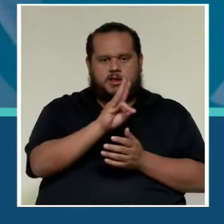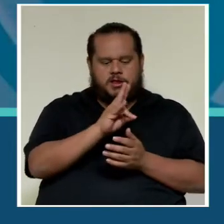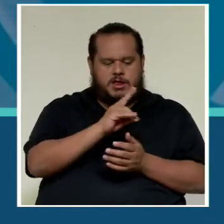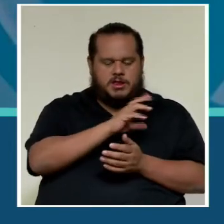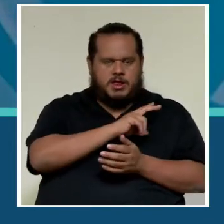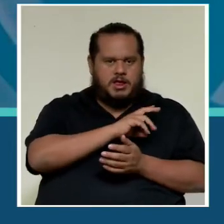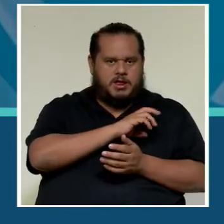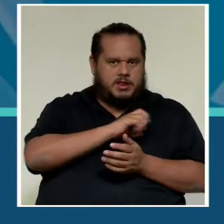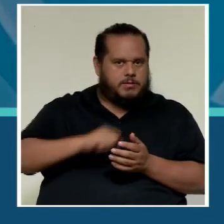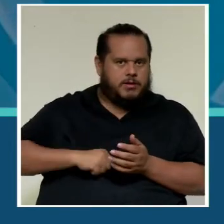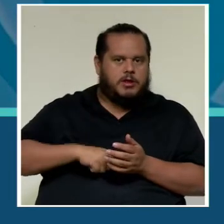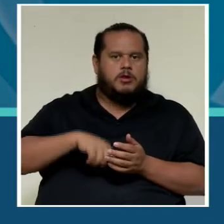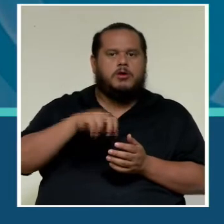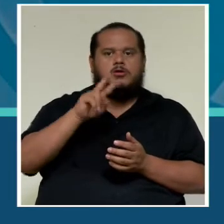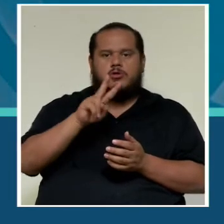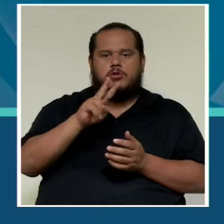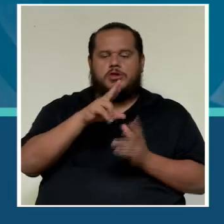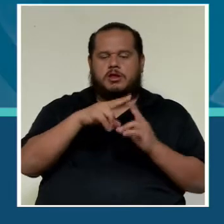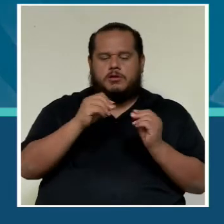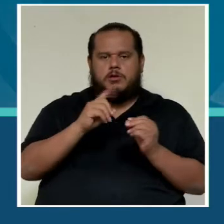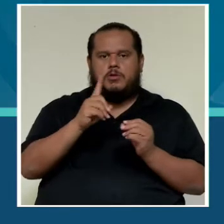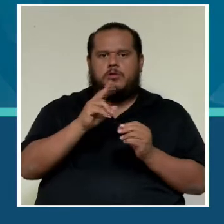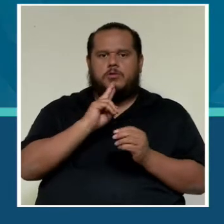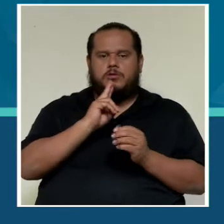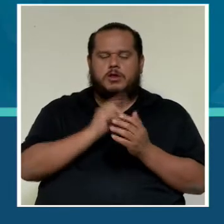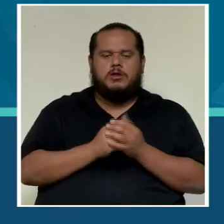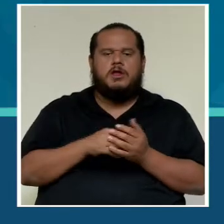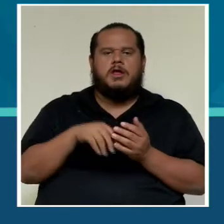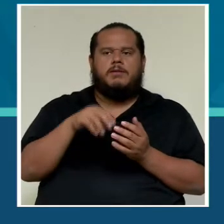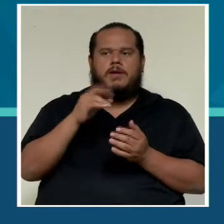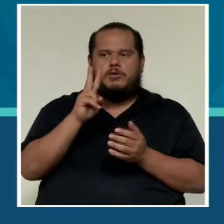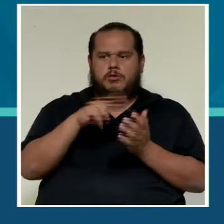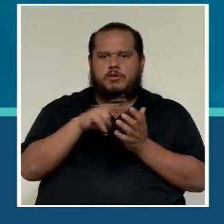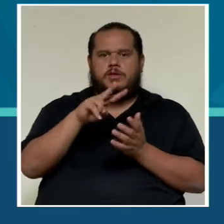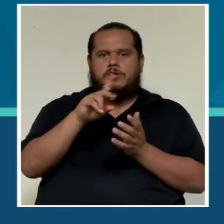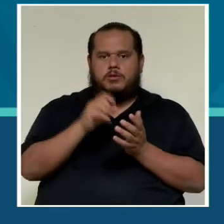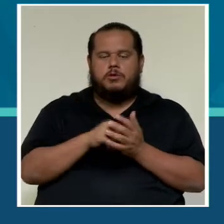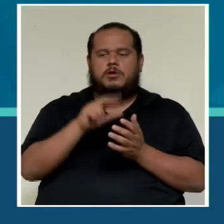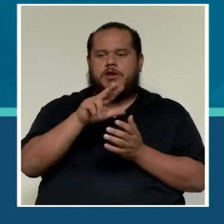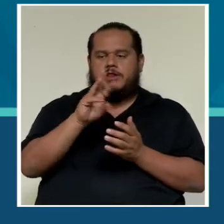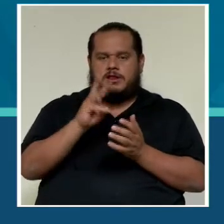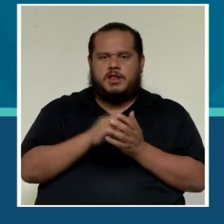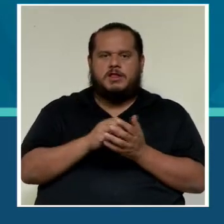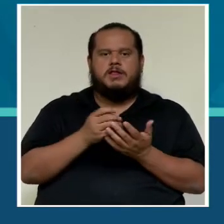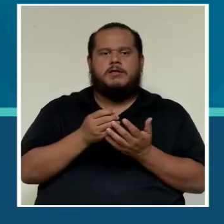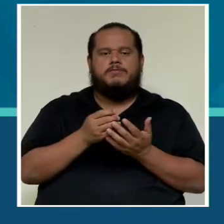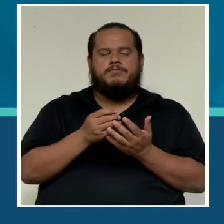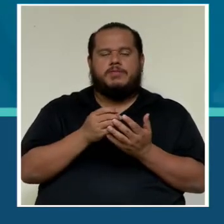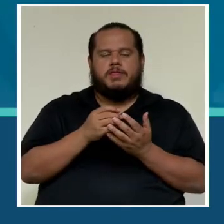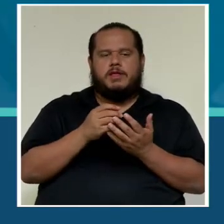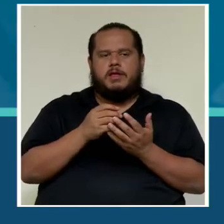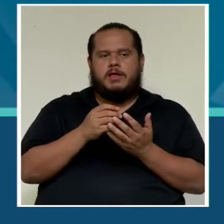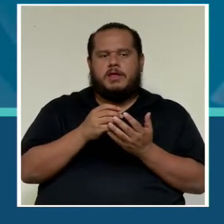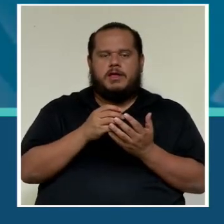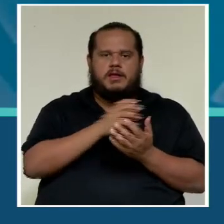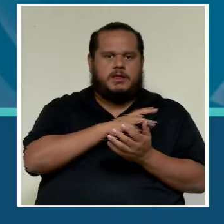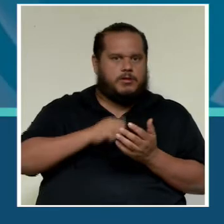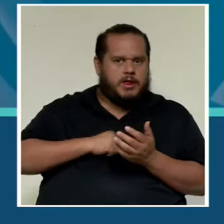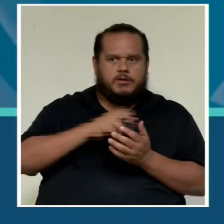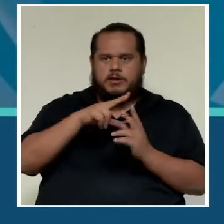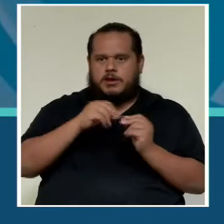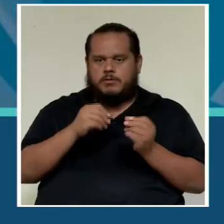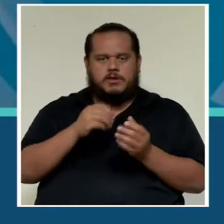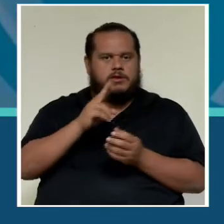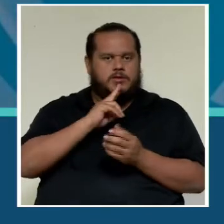2 nicaragüenses y un hondureño. Para el 2021, 36 personas, 21 salvadoreños, 14 nicaragüenses y un hondureño. Y para